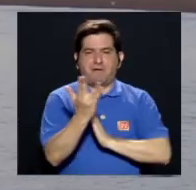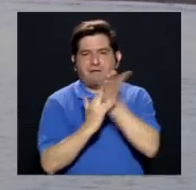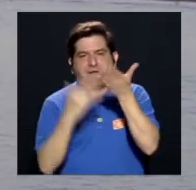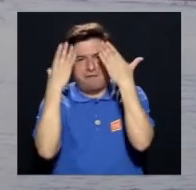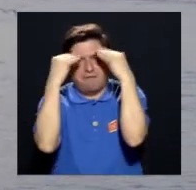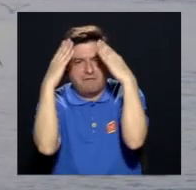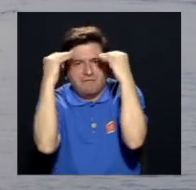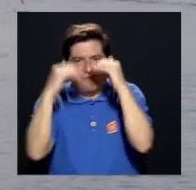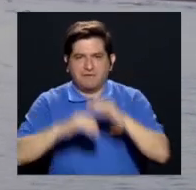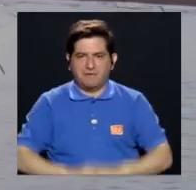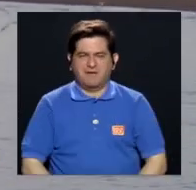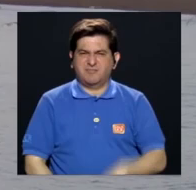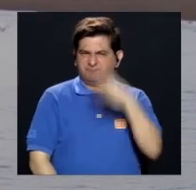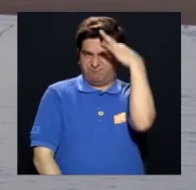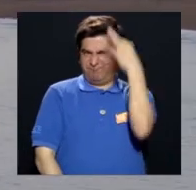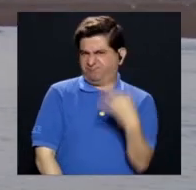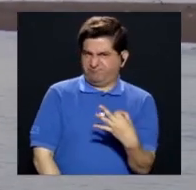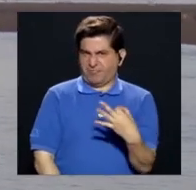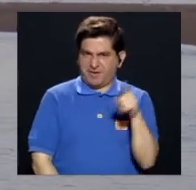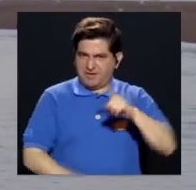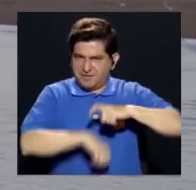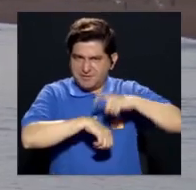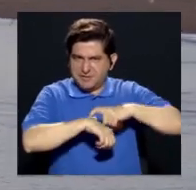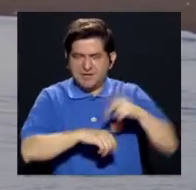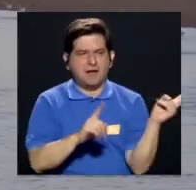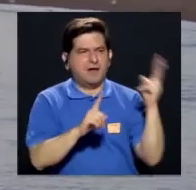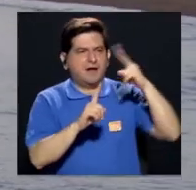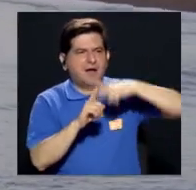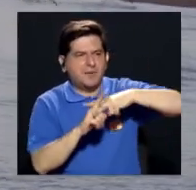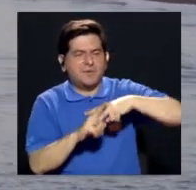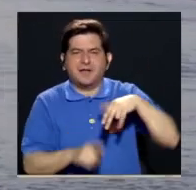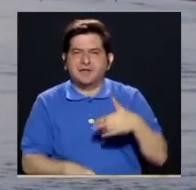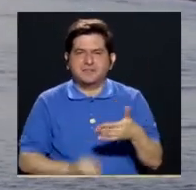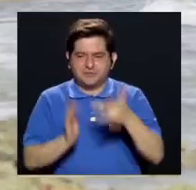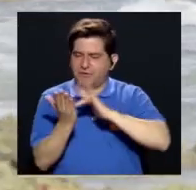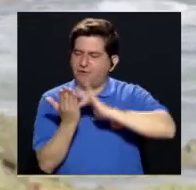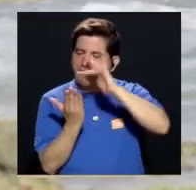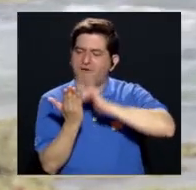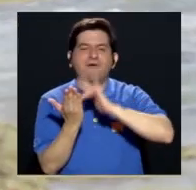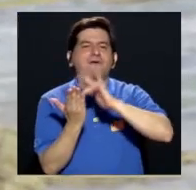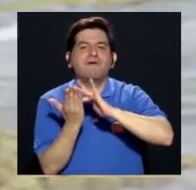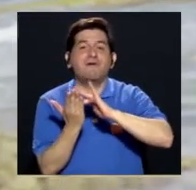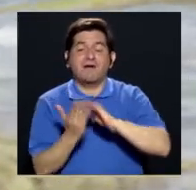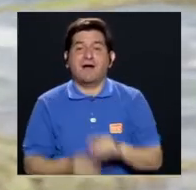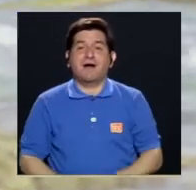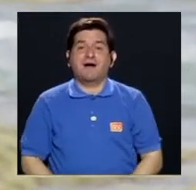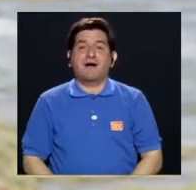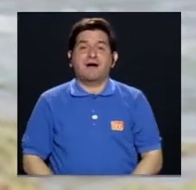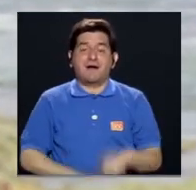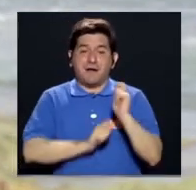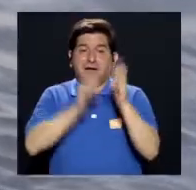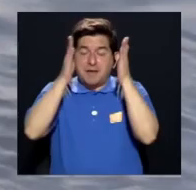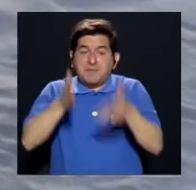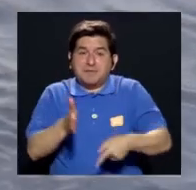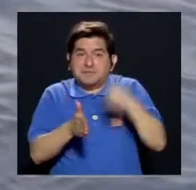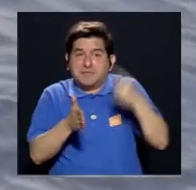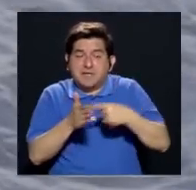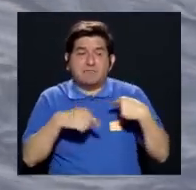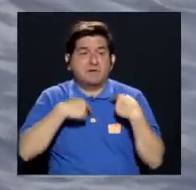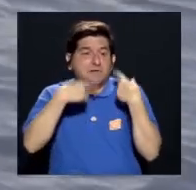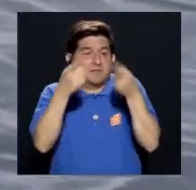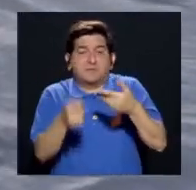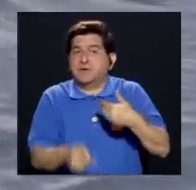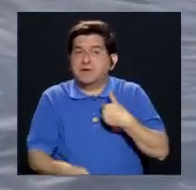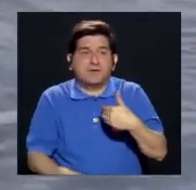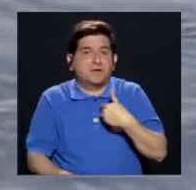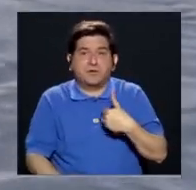información. Entonces creímos que una aplicación para teléfono y justamente para pescadores que muchas veces se van a la mar y no